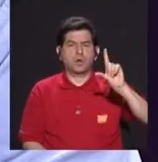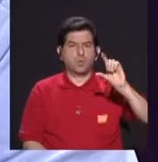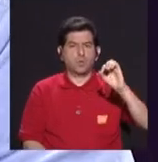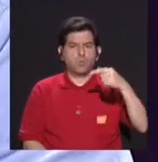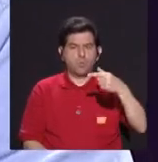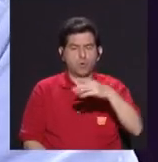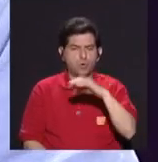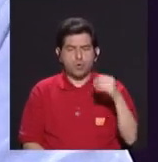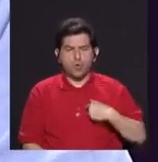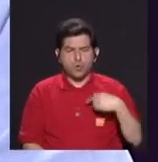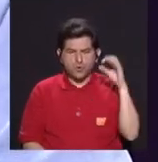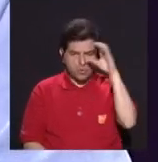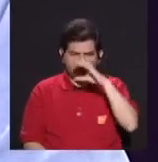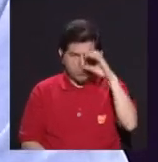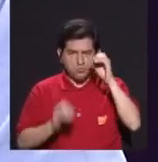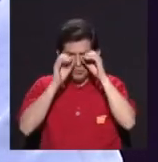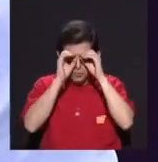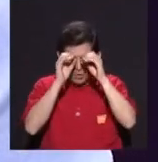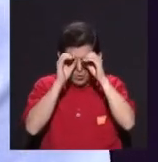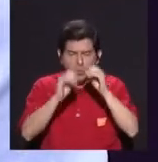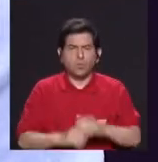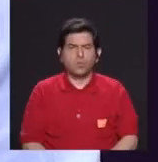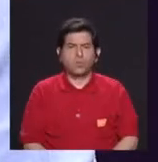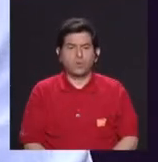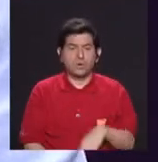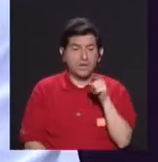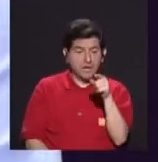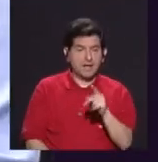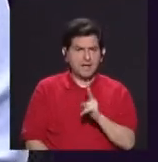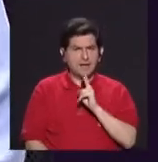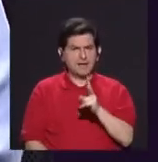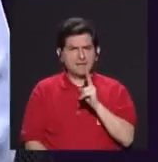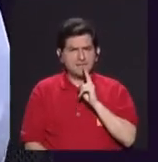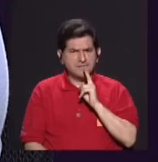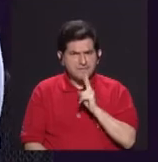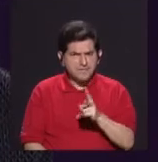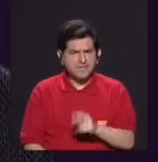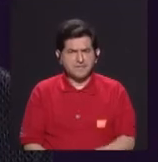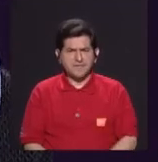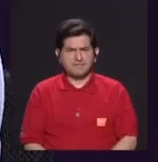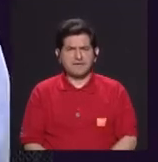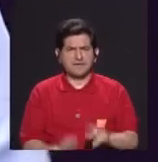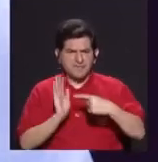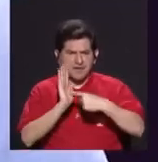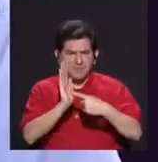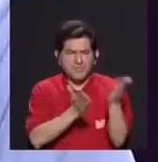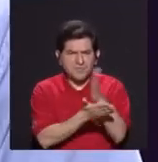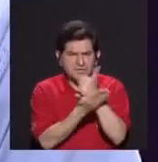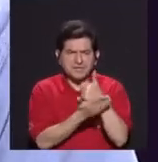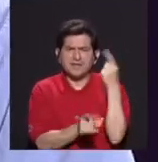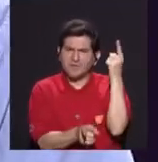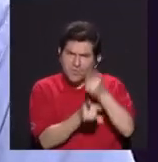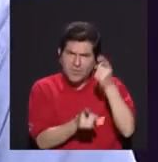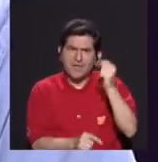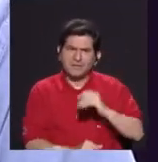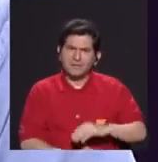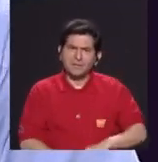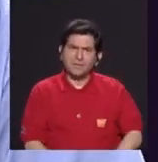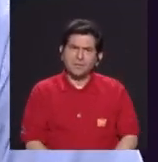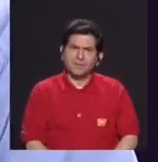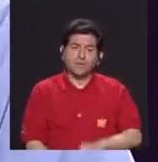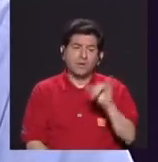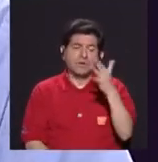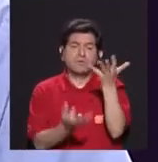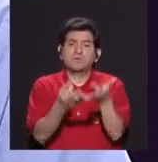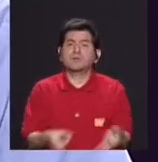google o algo si es una información que en realidad está trazando algo de manera adecuada por eso también